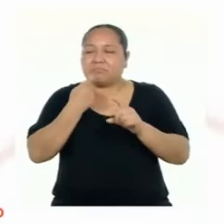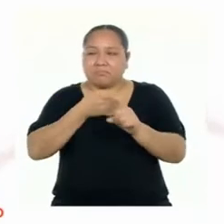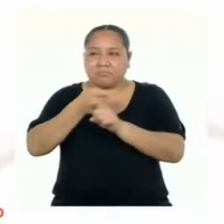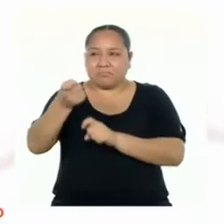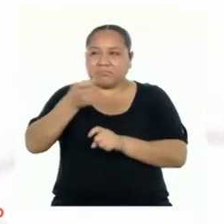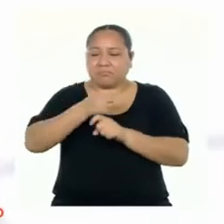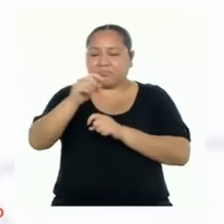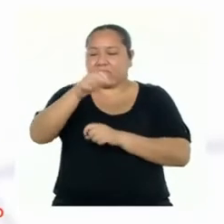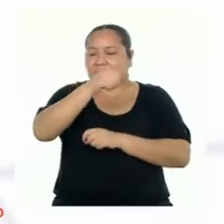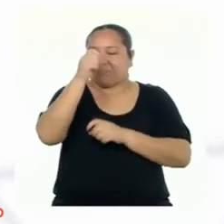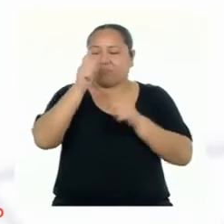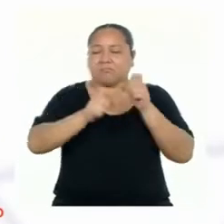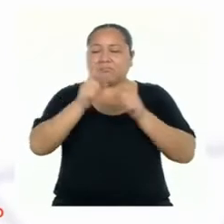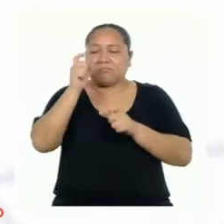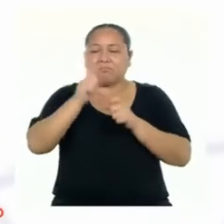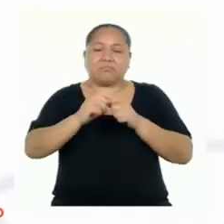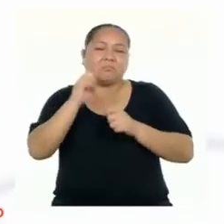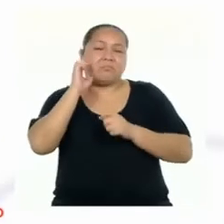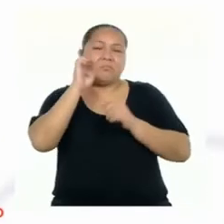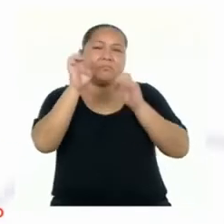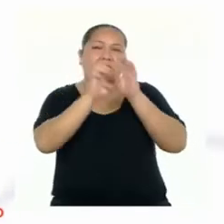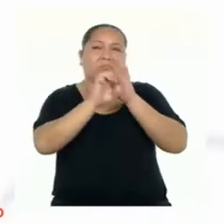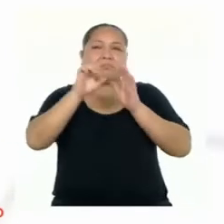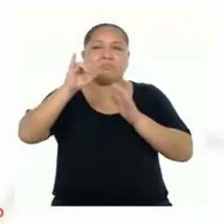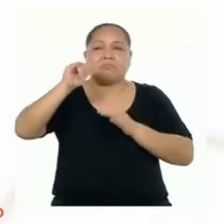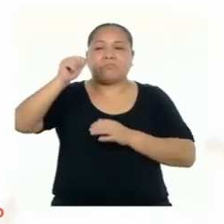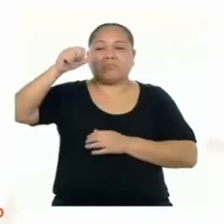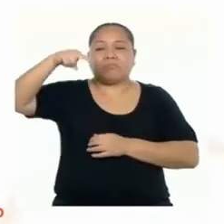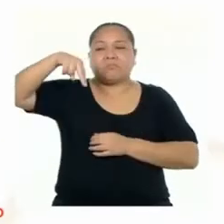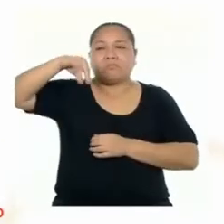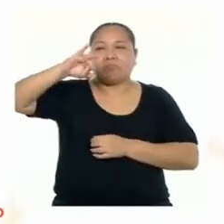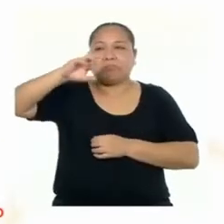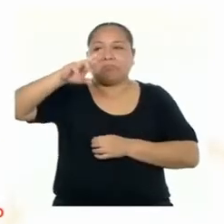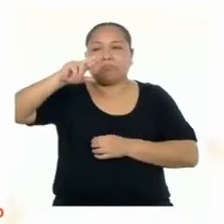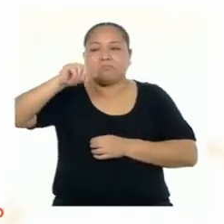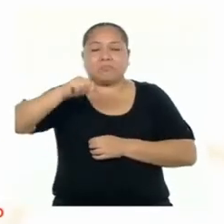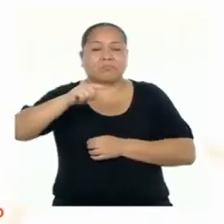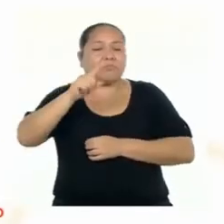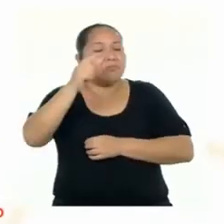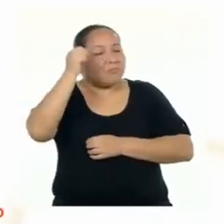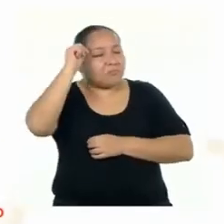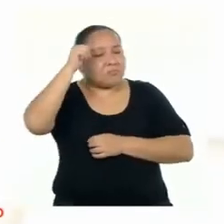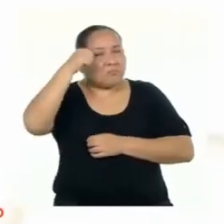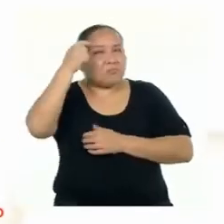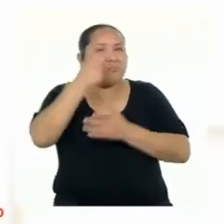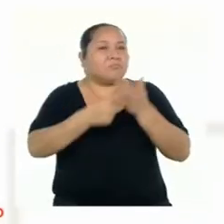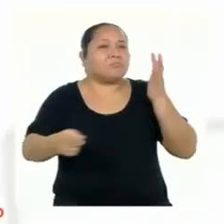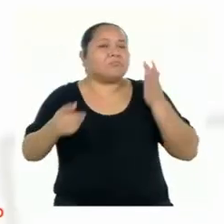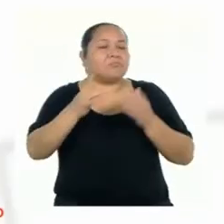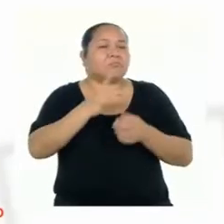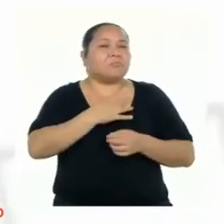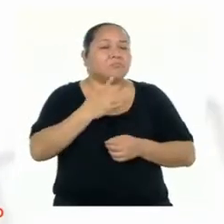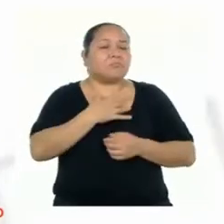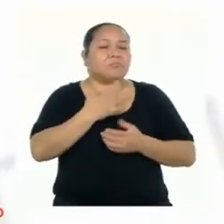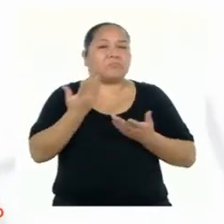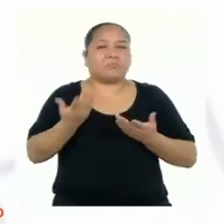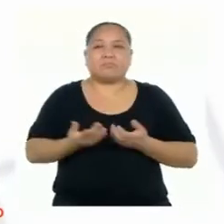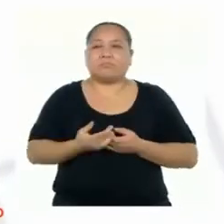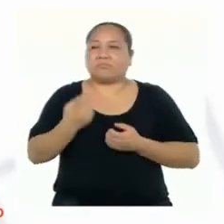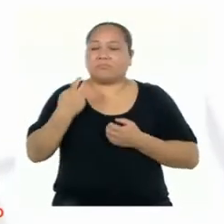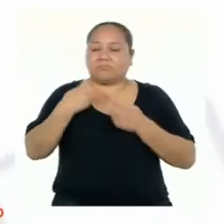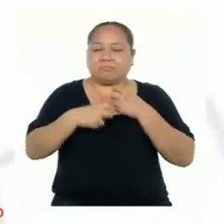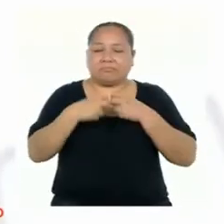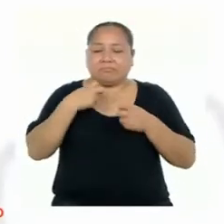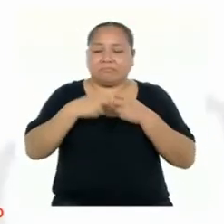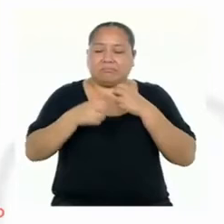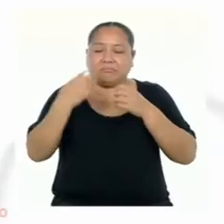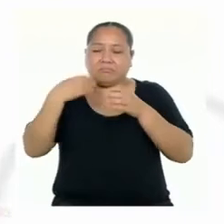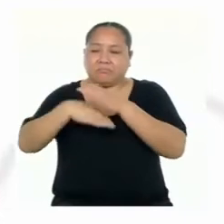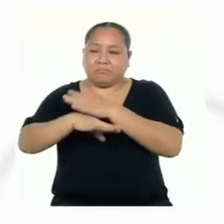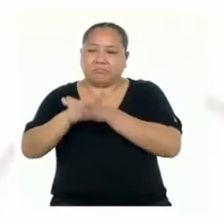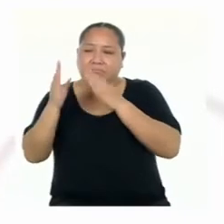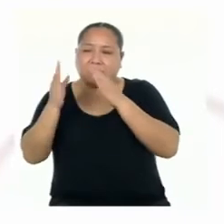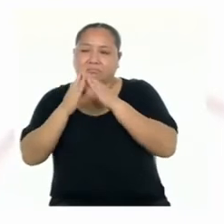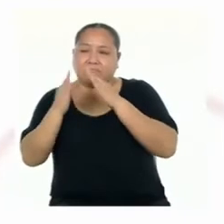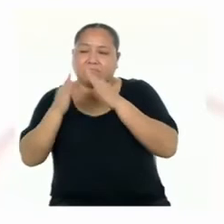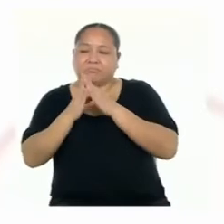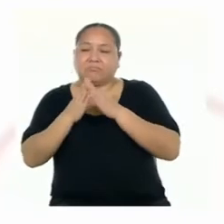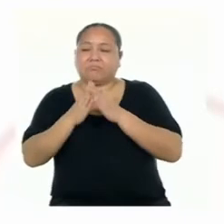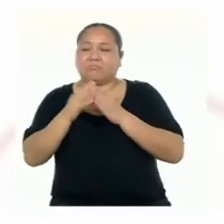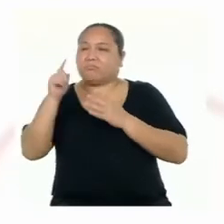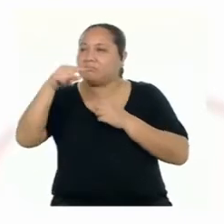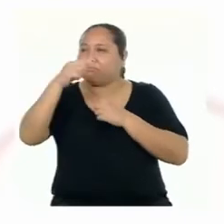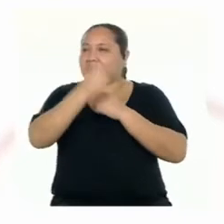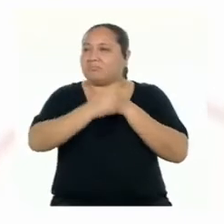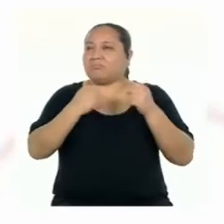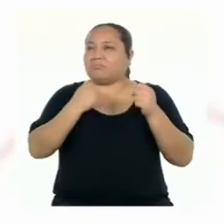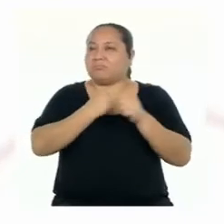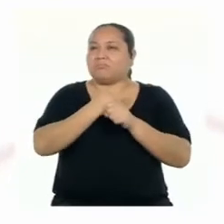Por ejemplo, Yanira, ¿recuerdas qué sentiste cuando tuviste conflictos en casa este año?